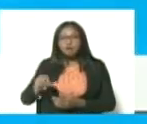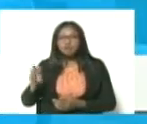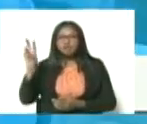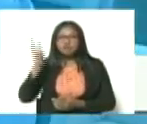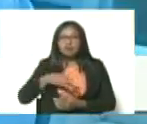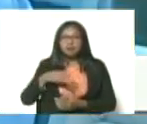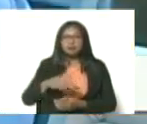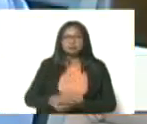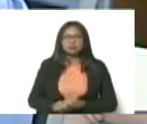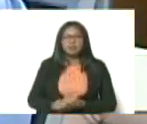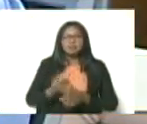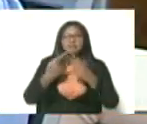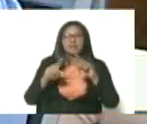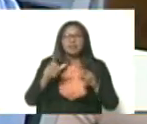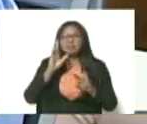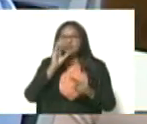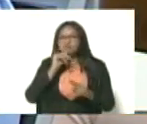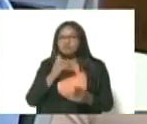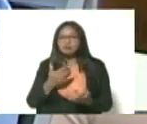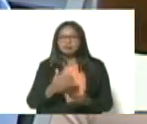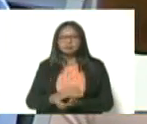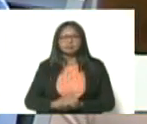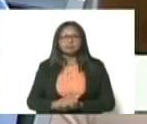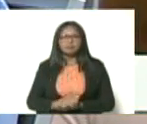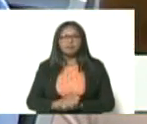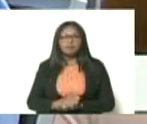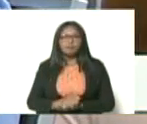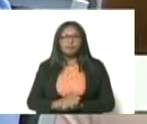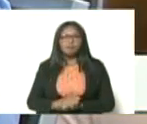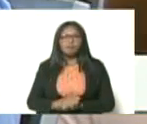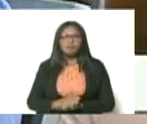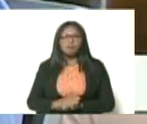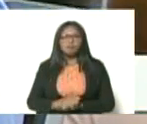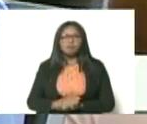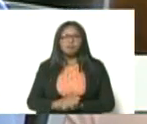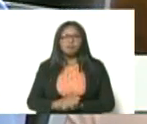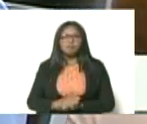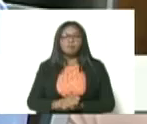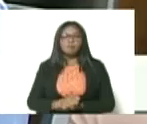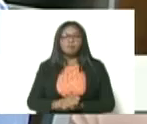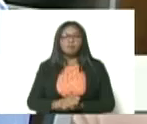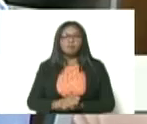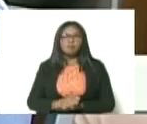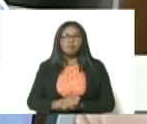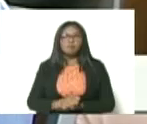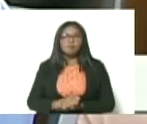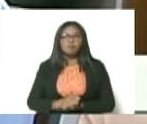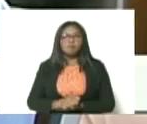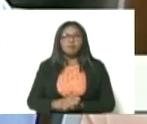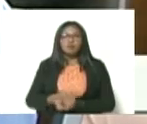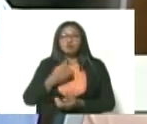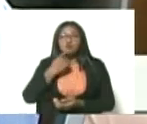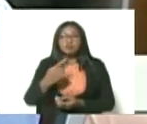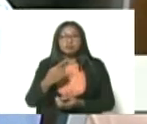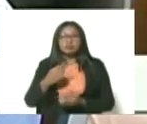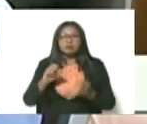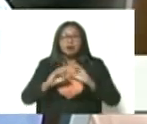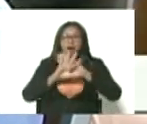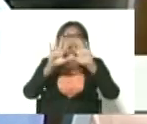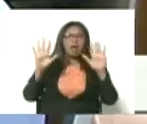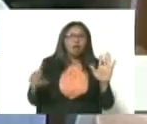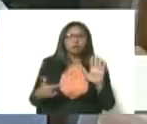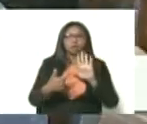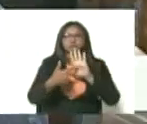No hay otro, no hay otro. Lo dice de manera explícita,